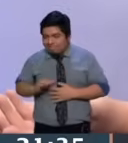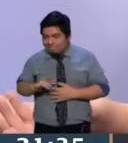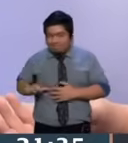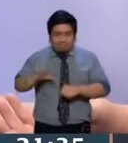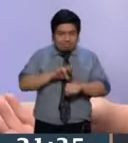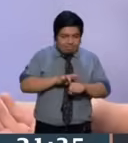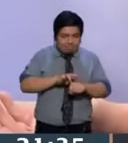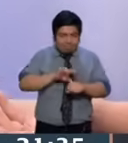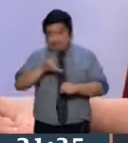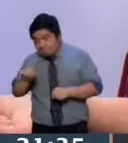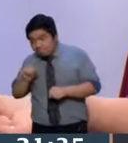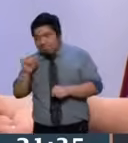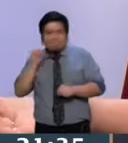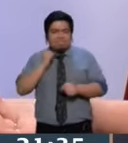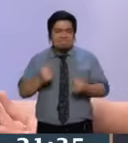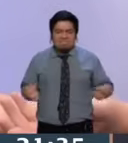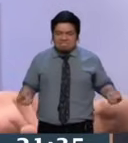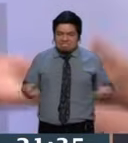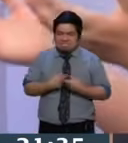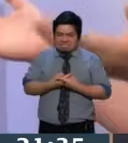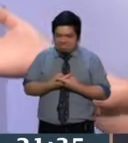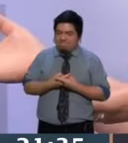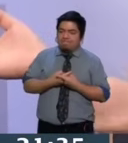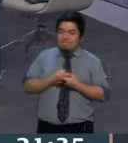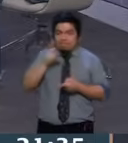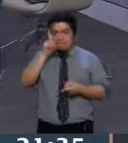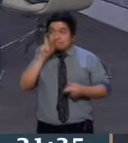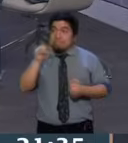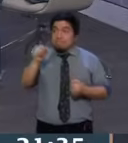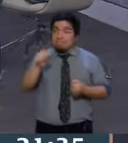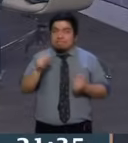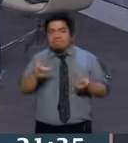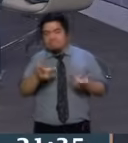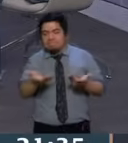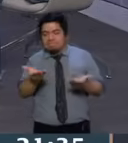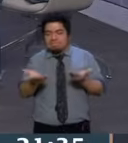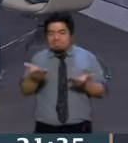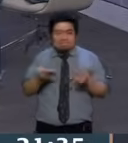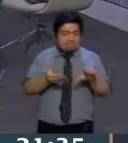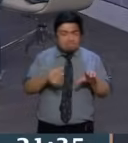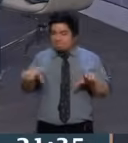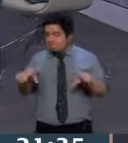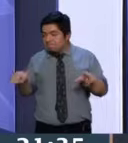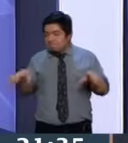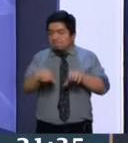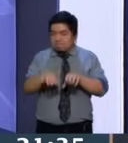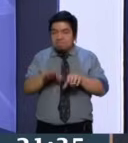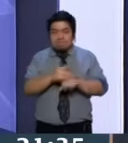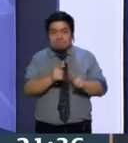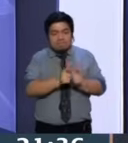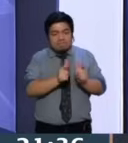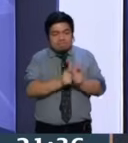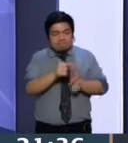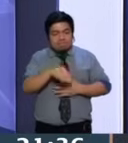es contradicción absoluta al movimiento feminista. No, perdóname. Entonces, si nos vamos a ir a los catorrazos de comparar un lado con el otro, es creo que nos ¿qué vamos a es quedar Movimiento ahí toda Ciudadano?